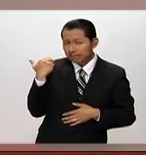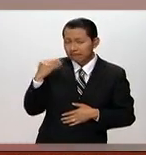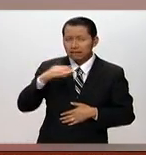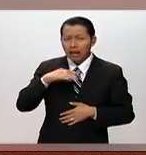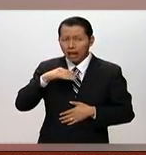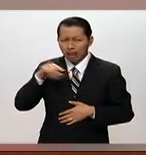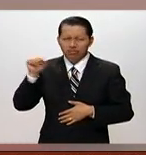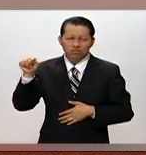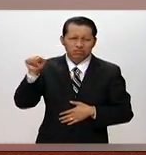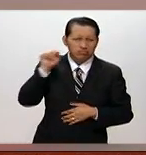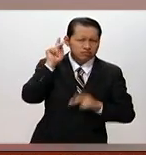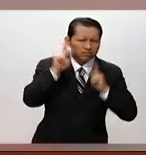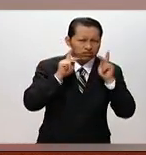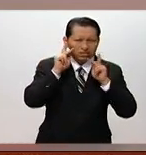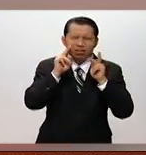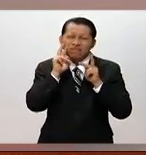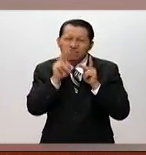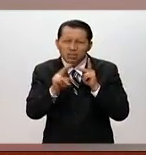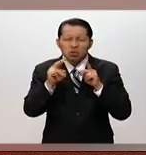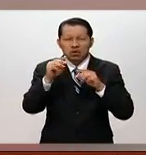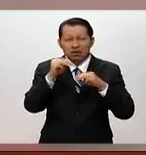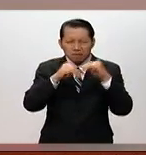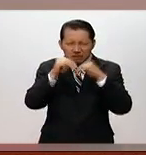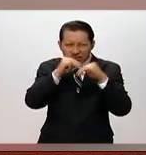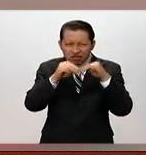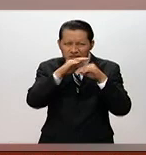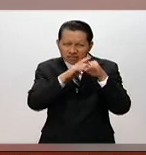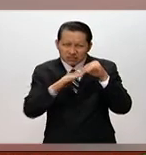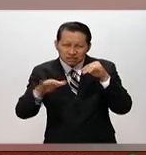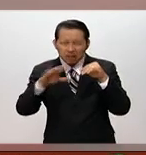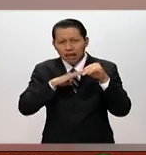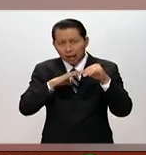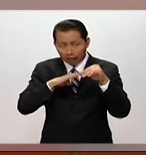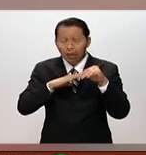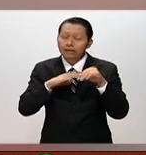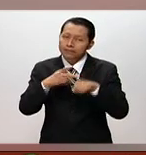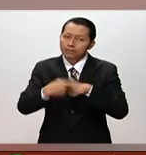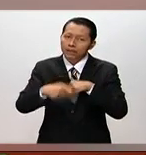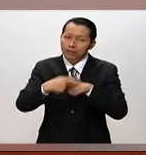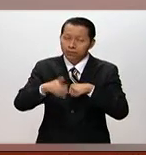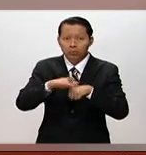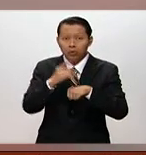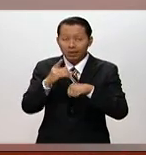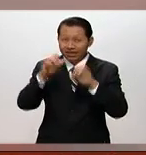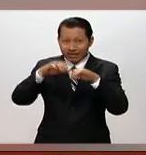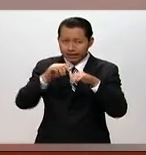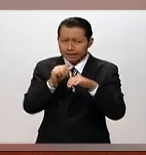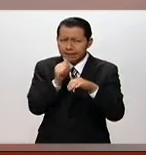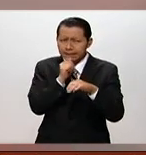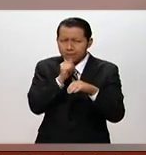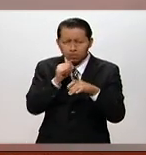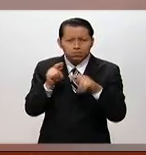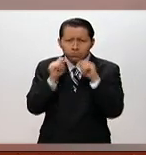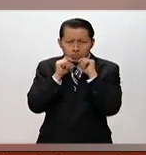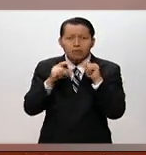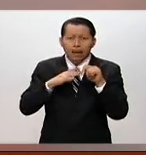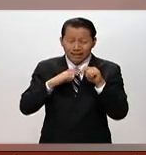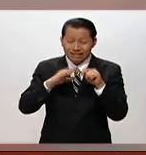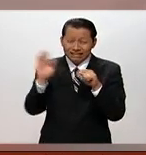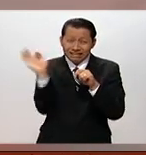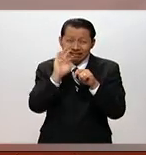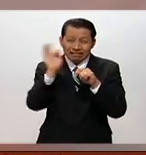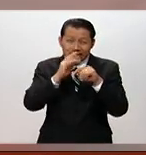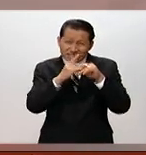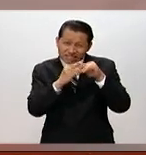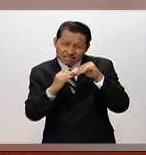todavía veo algunas laderas en riesgo, que aun si lloviendo, sin lluvia, podrían tener riesgos. Entonces estamos